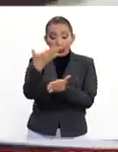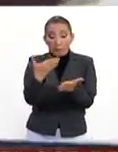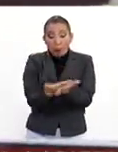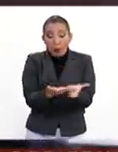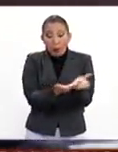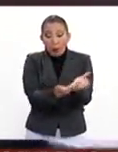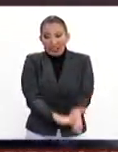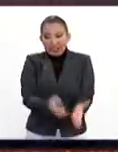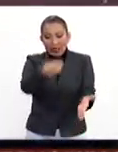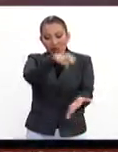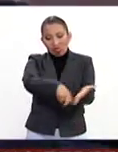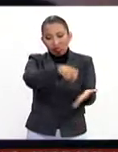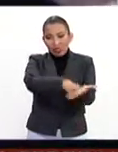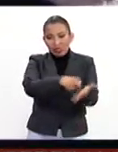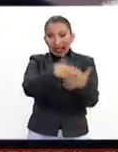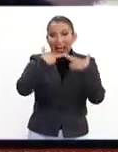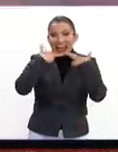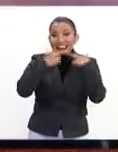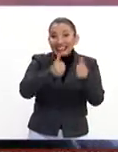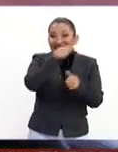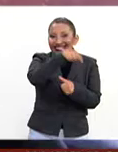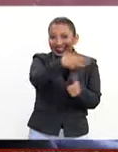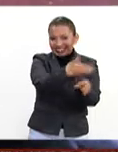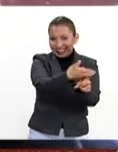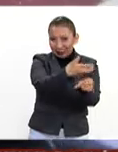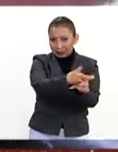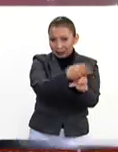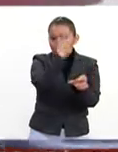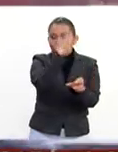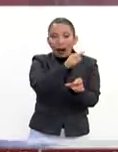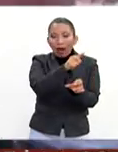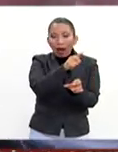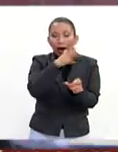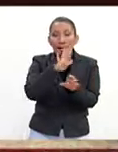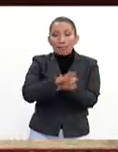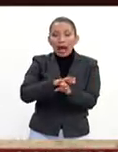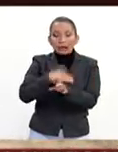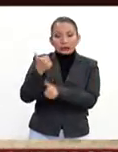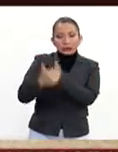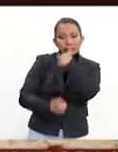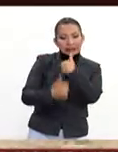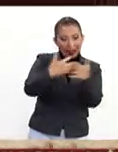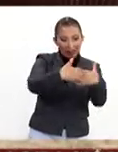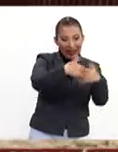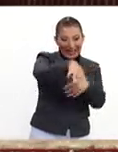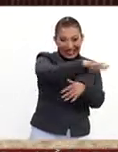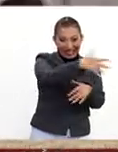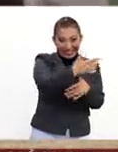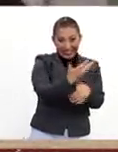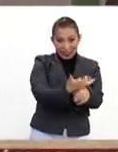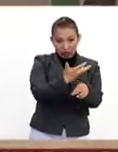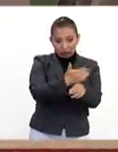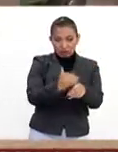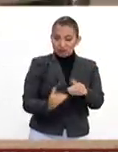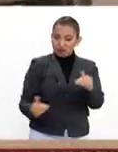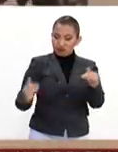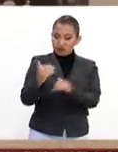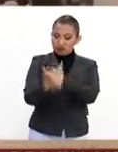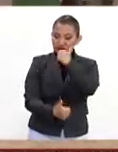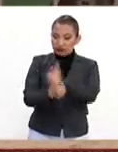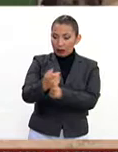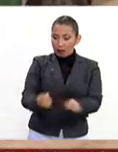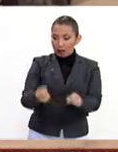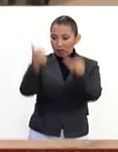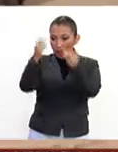propuesta de reforma fiscal con la intención de hacer más competitivas a las empresas de Estados Unidos y quitar